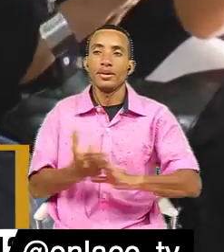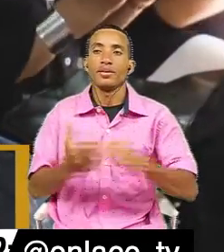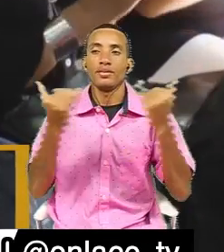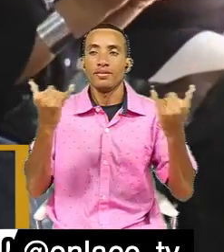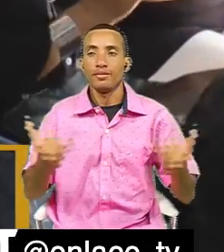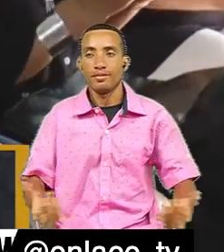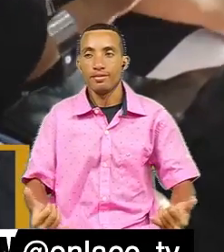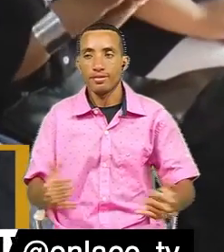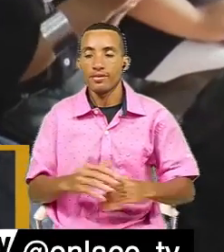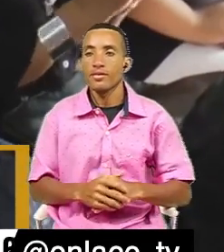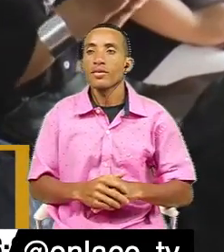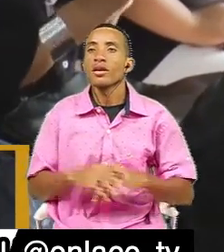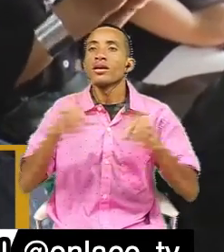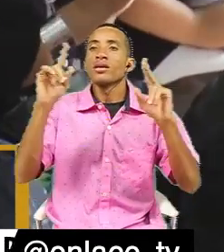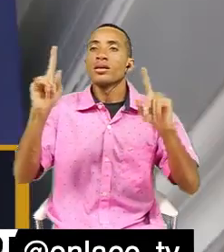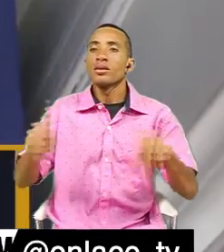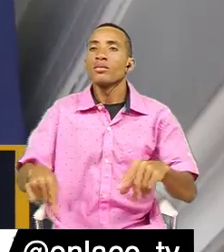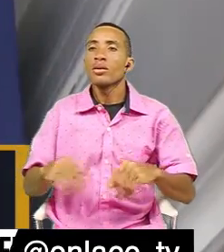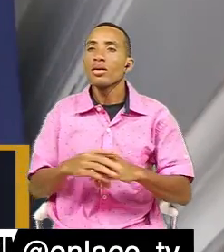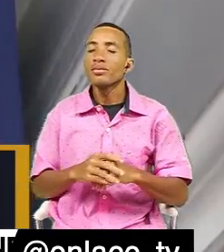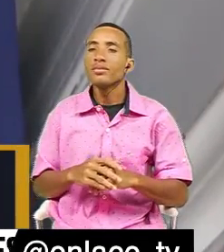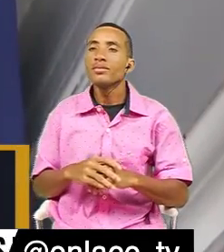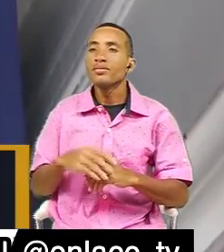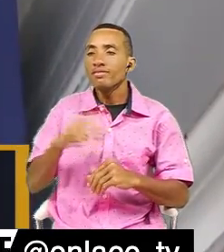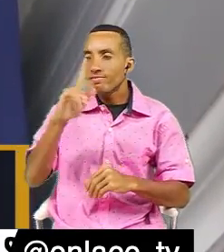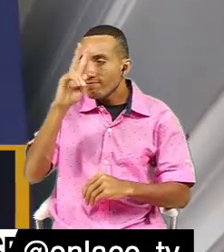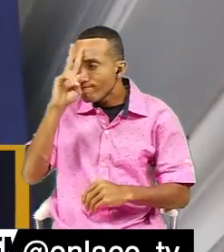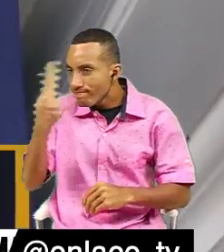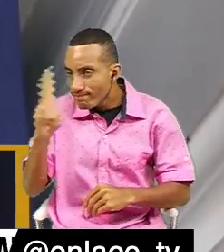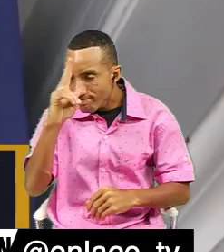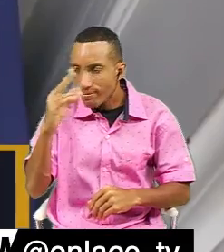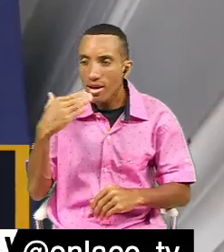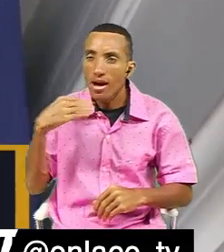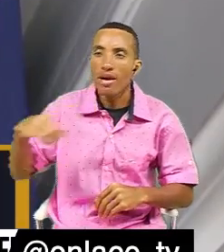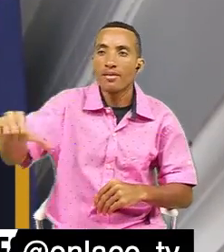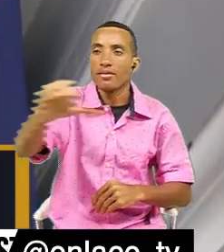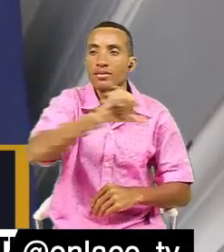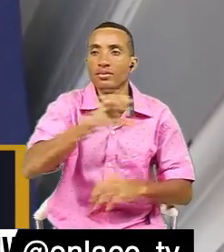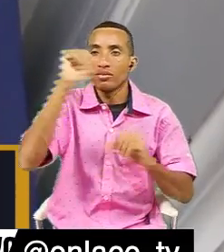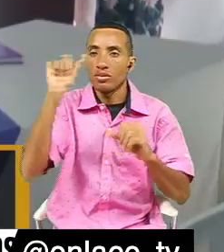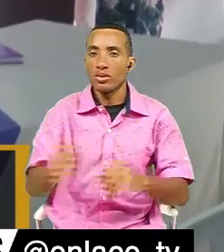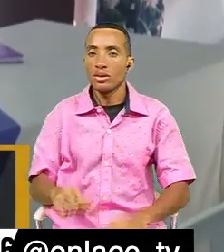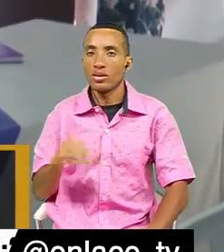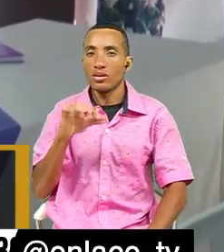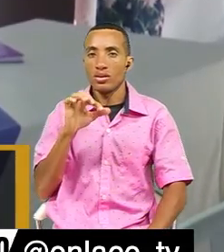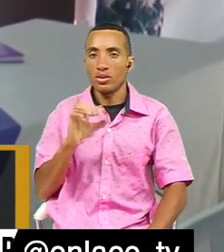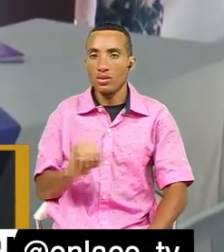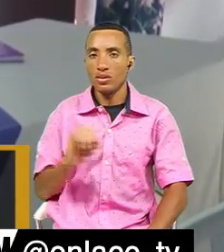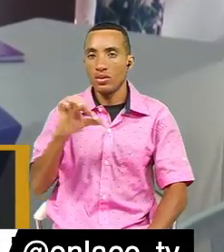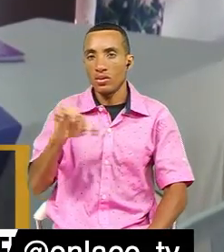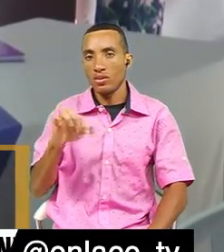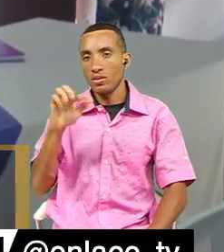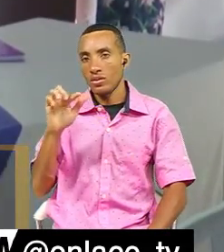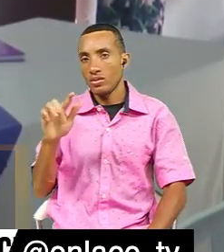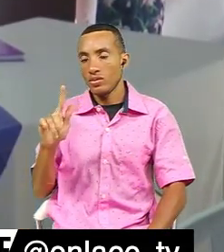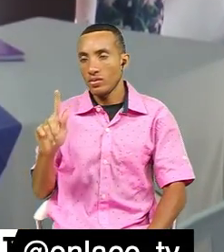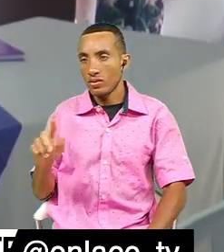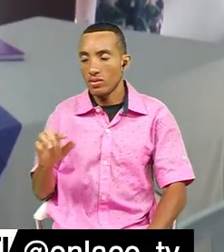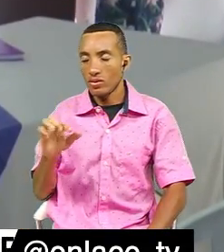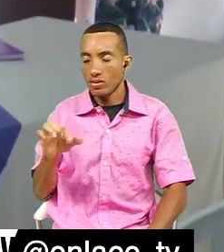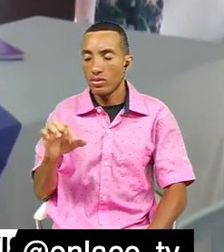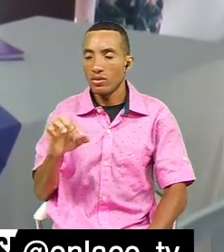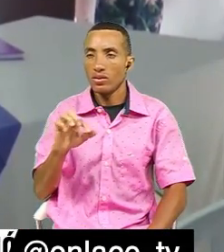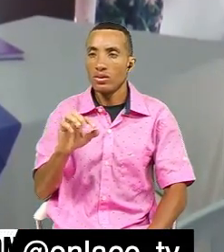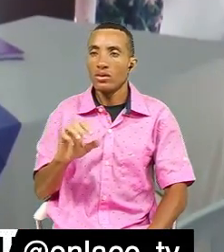estado concurrido y en él se han hecho reconocimientos a diferentes mujeres que han hecho posible que la OFP exista como organización defensora de derechos